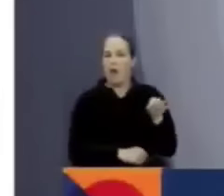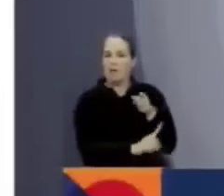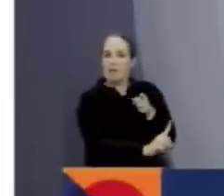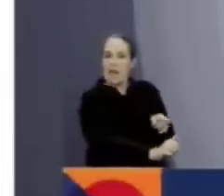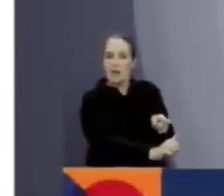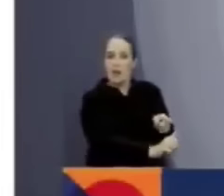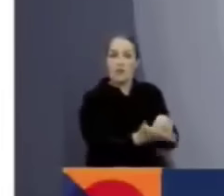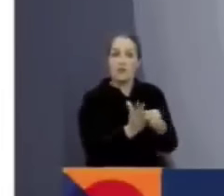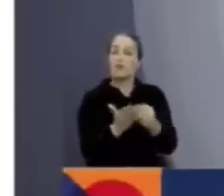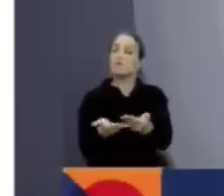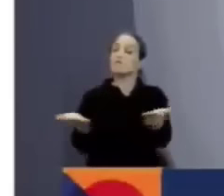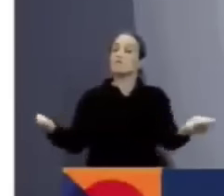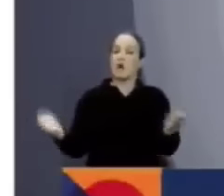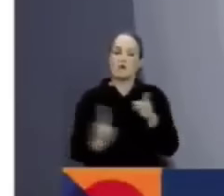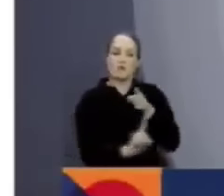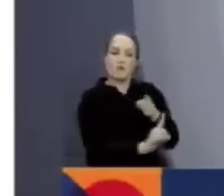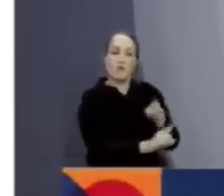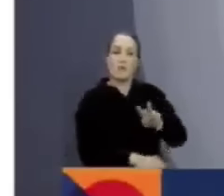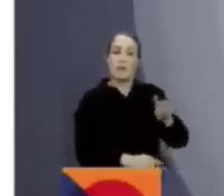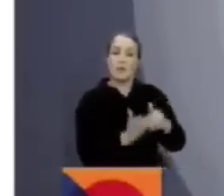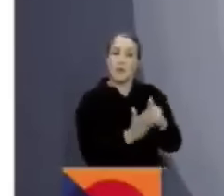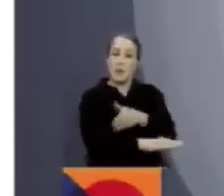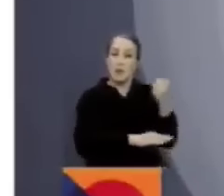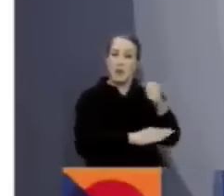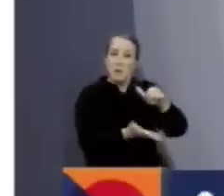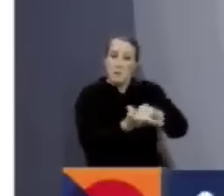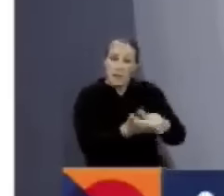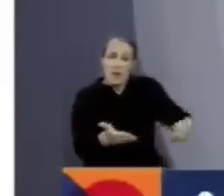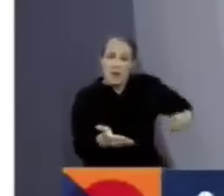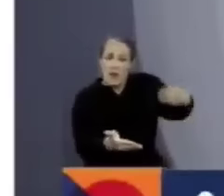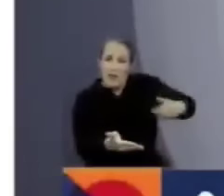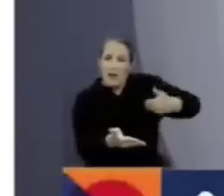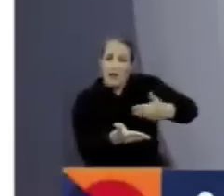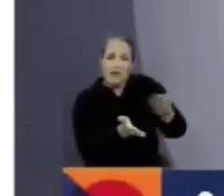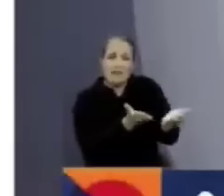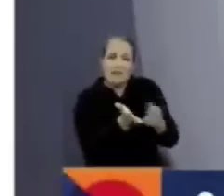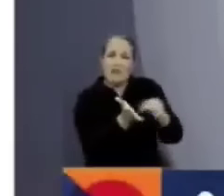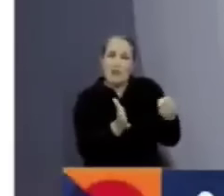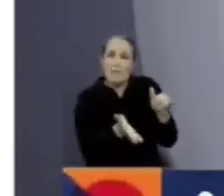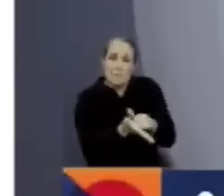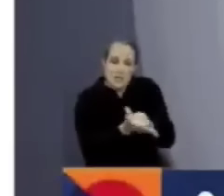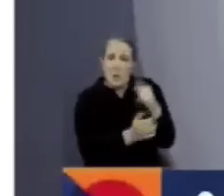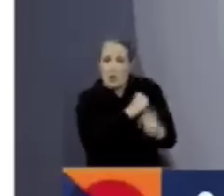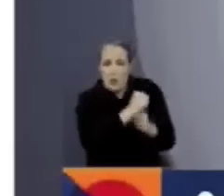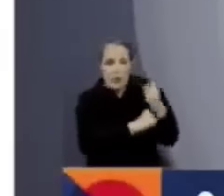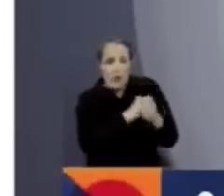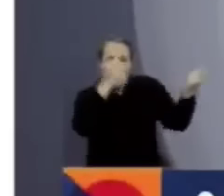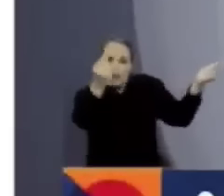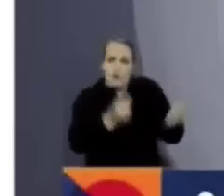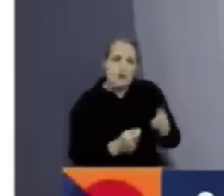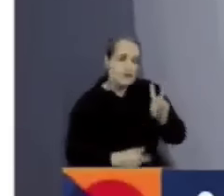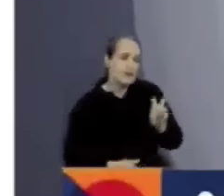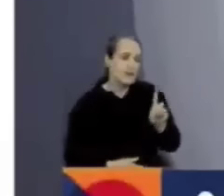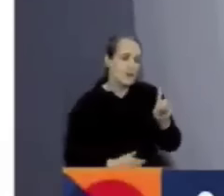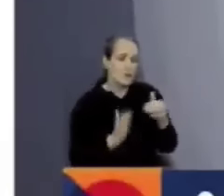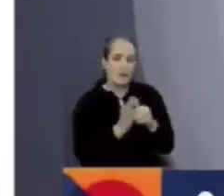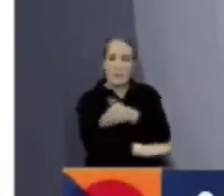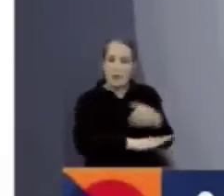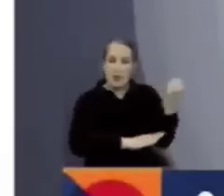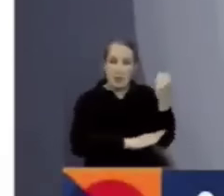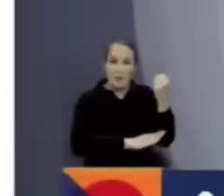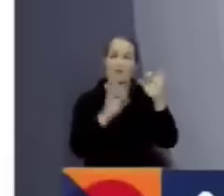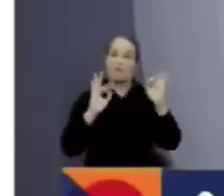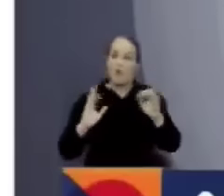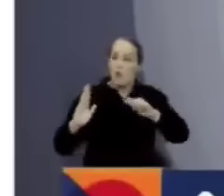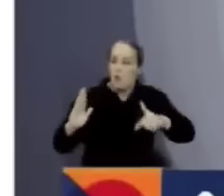22 mil millones de pesos a la misma entidad a la que le ha venido entregando los servicios tecnológicos durante los años anteriores, para un total de 71 mil millones de pesos, evadiendo y